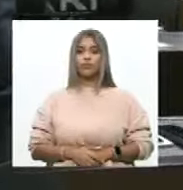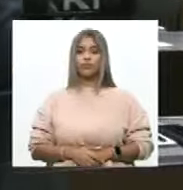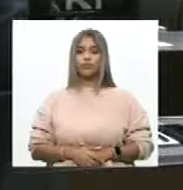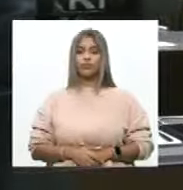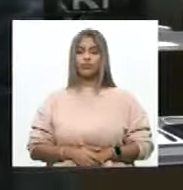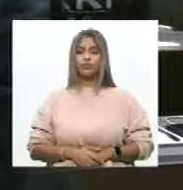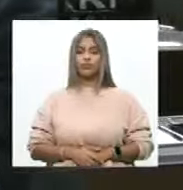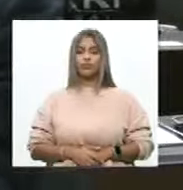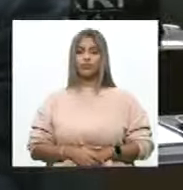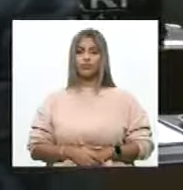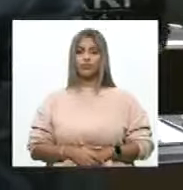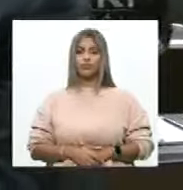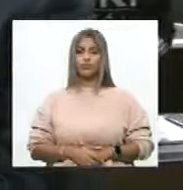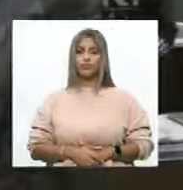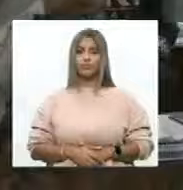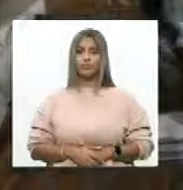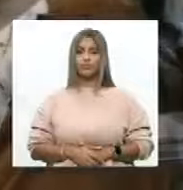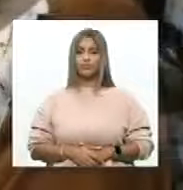Origuere Naruki,